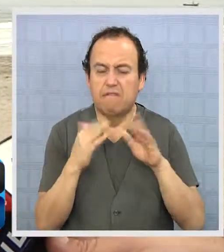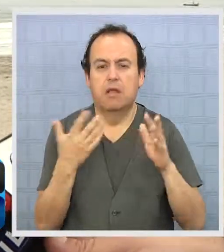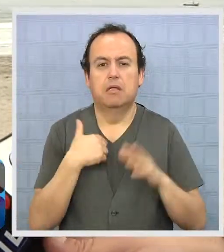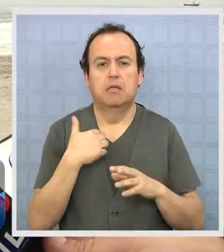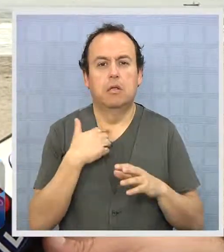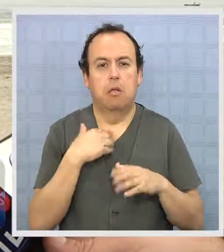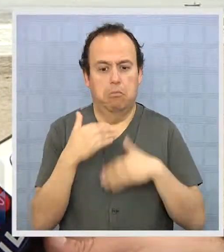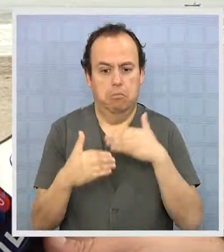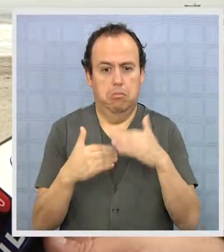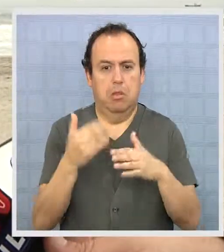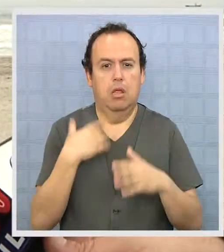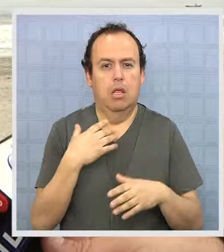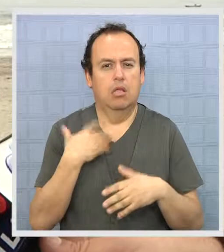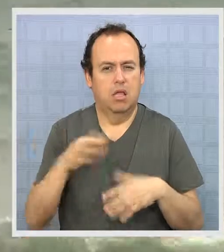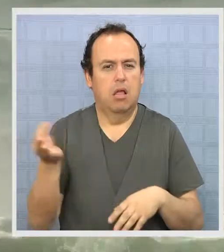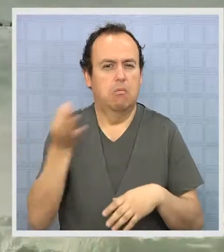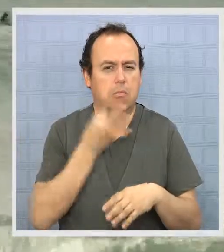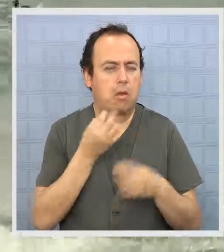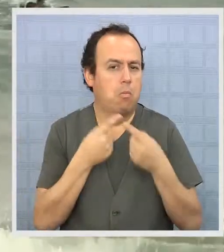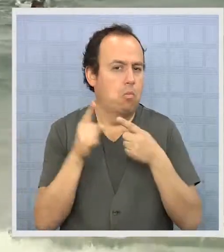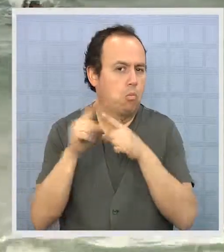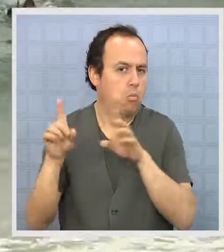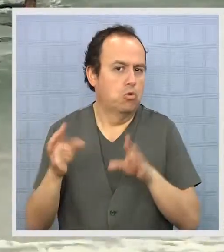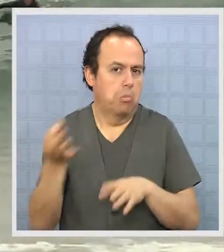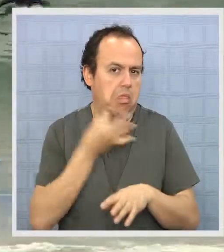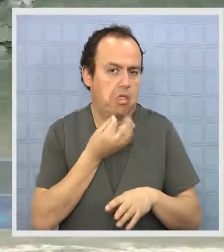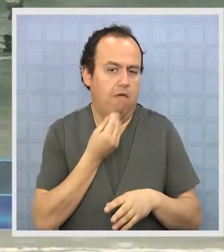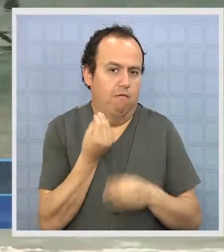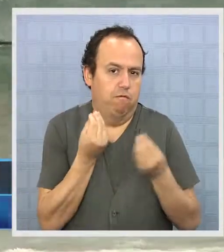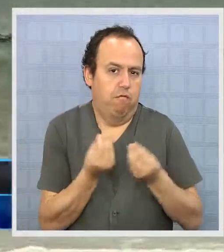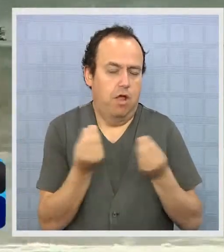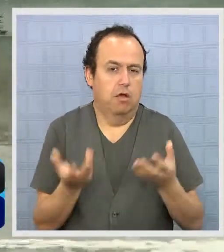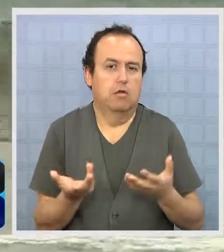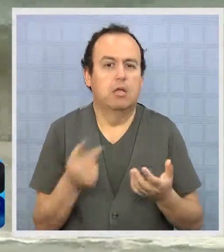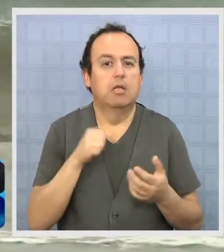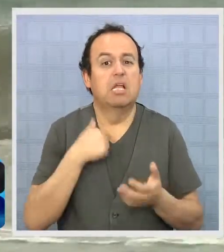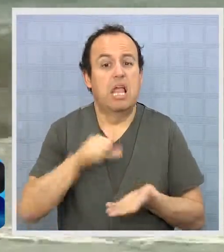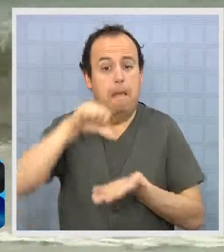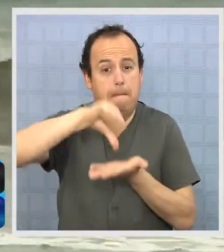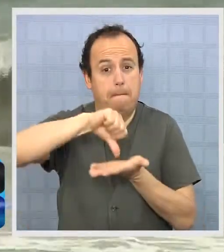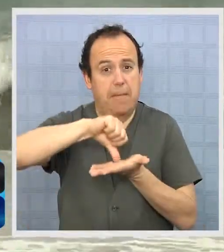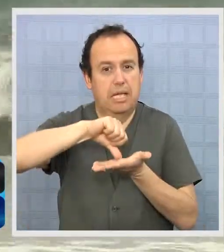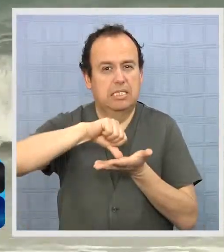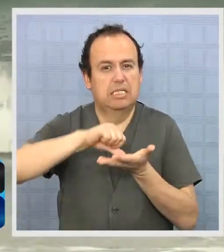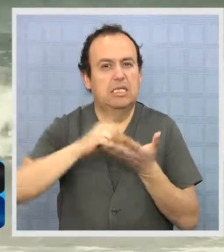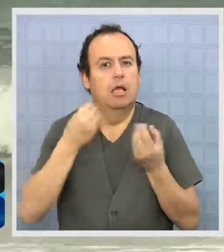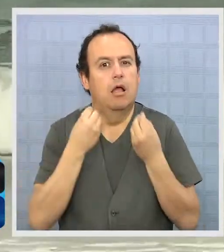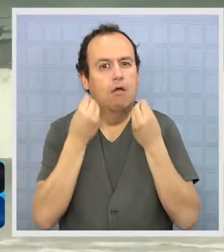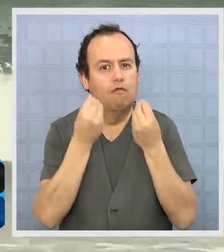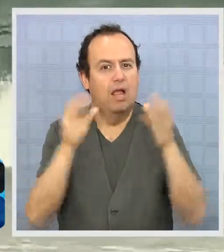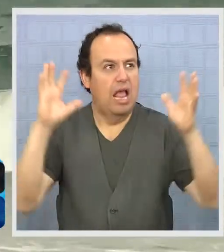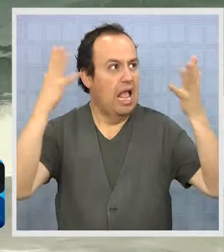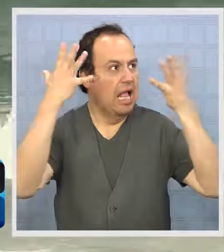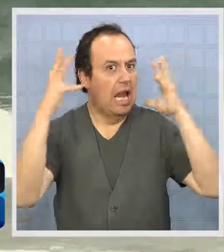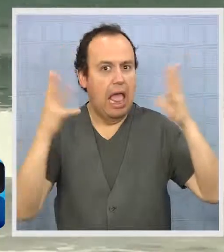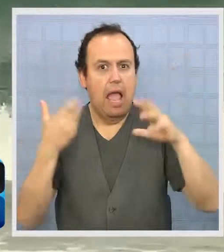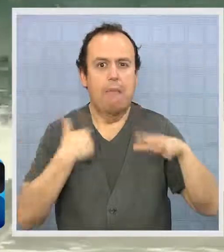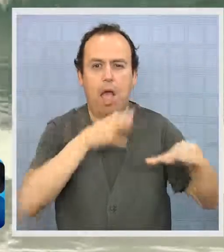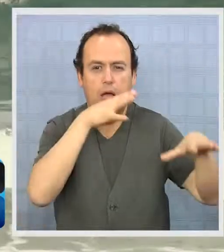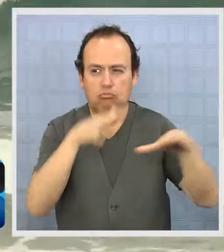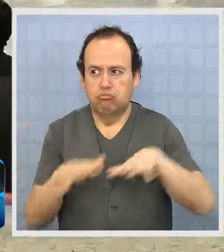avanzado porque me lo han dicho yo ni varias personas aunque en nuestro país existen las condiciones climáticas y